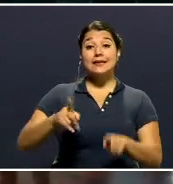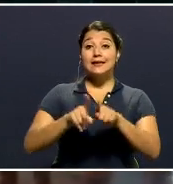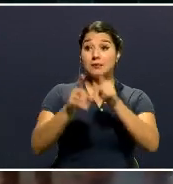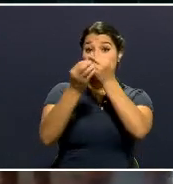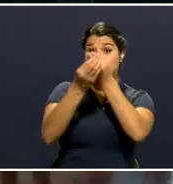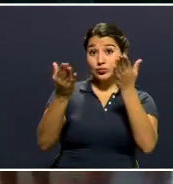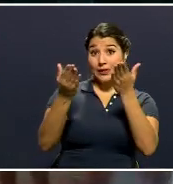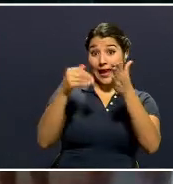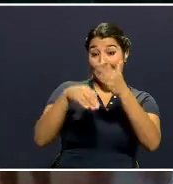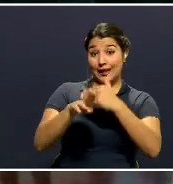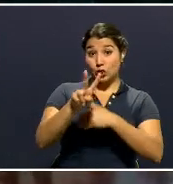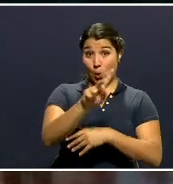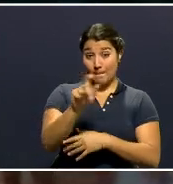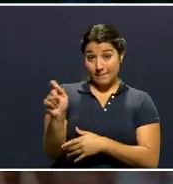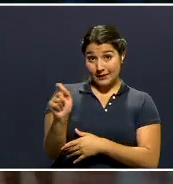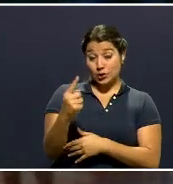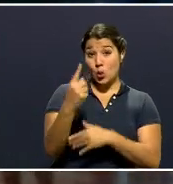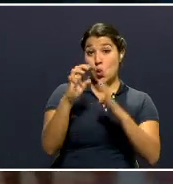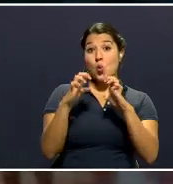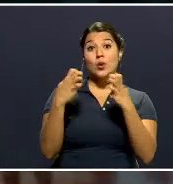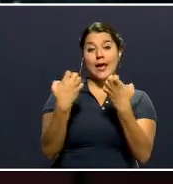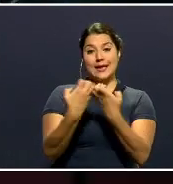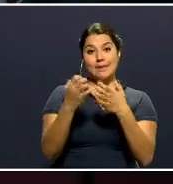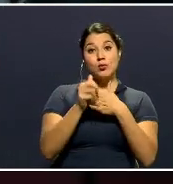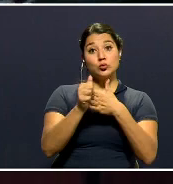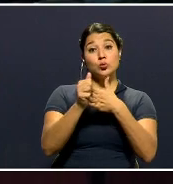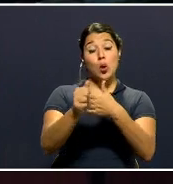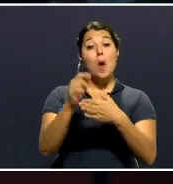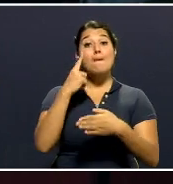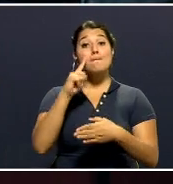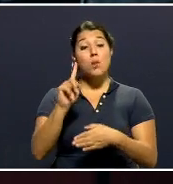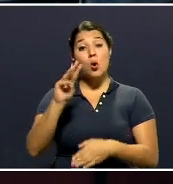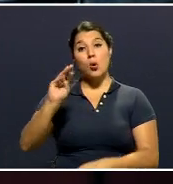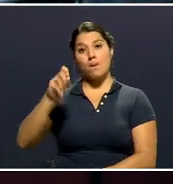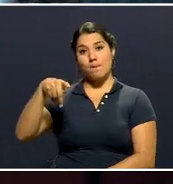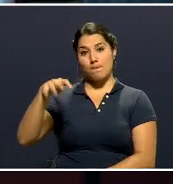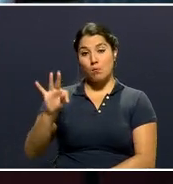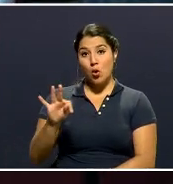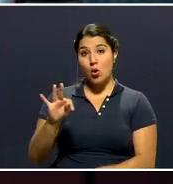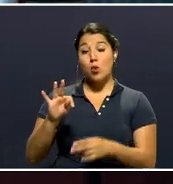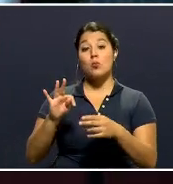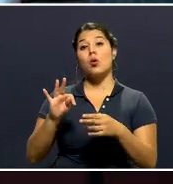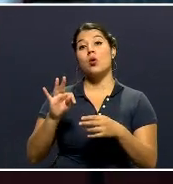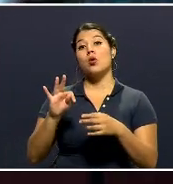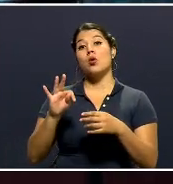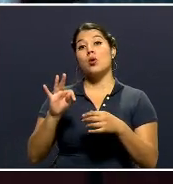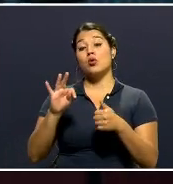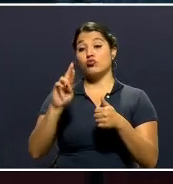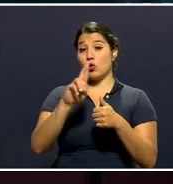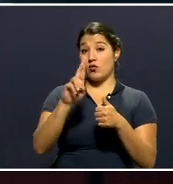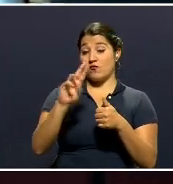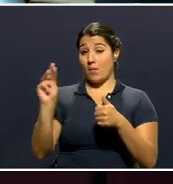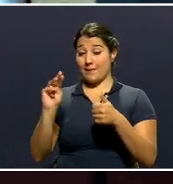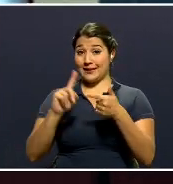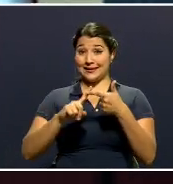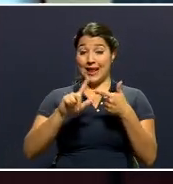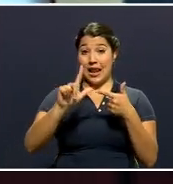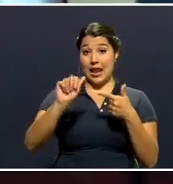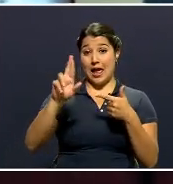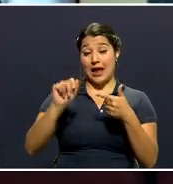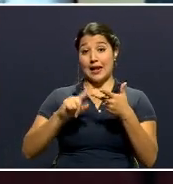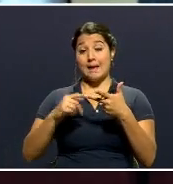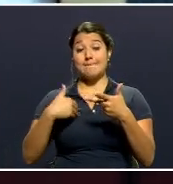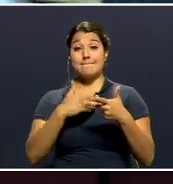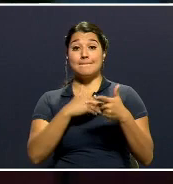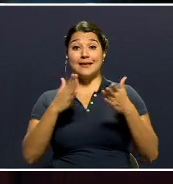en estos 2 meses un equipo liderado por el ministro del MOP, Rodolfo Méndez Mata, por la misma Lara y por la ministra de